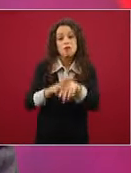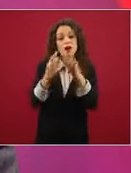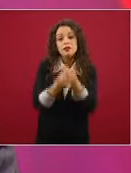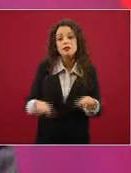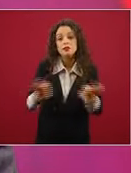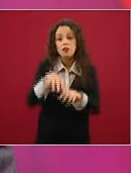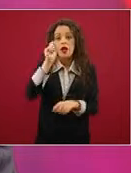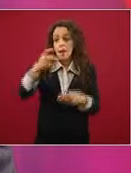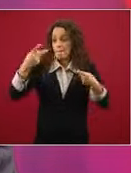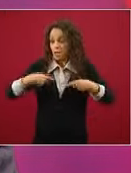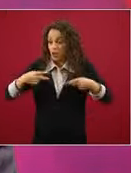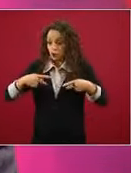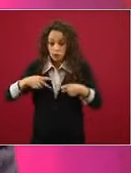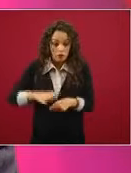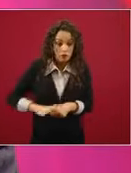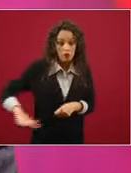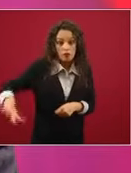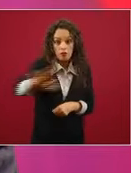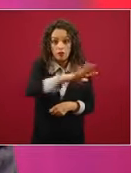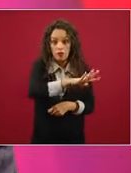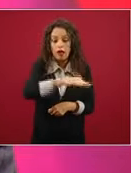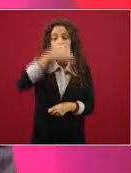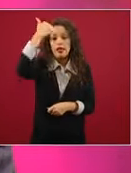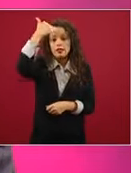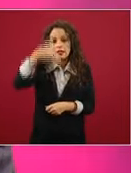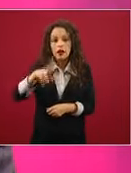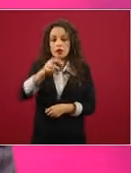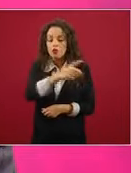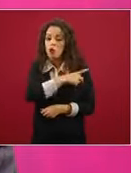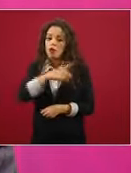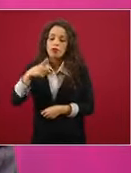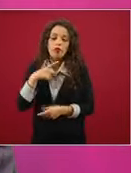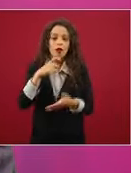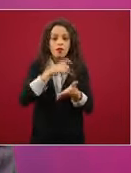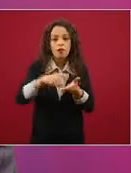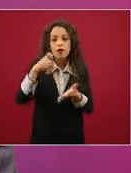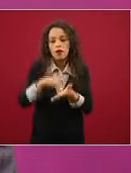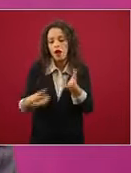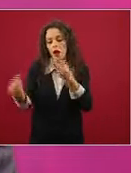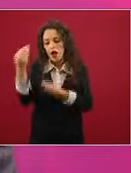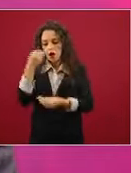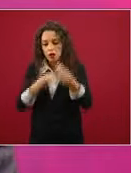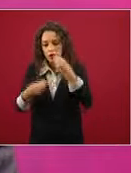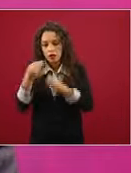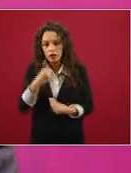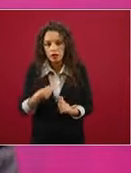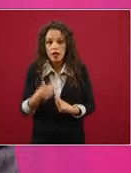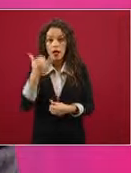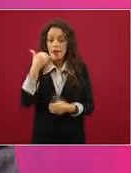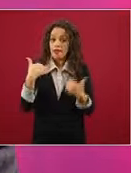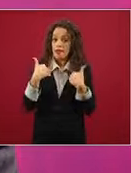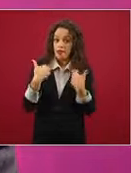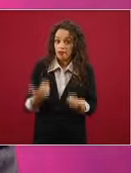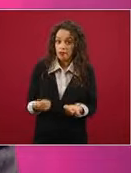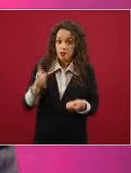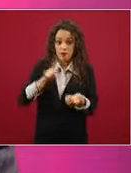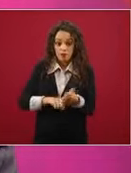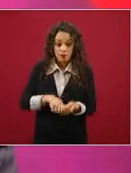causar este tipo de productos a la salud y de lo vulnerables que son niños, niñas y